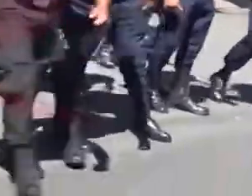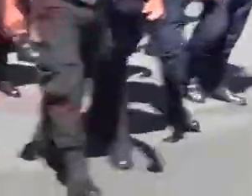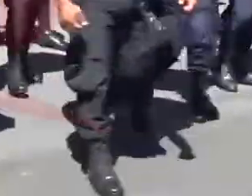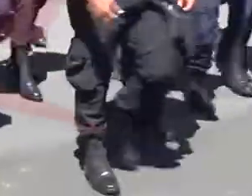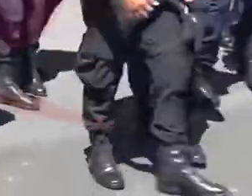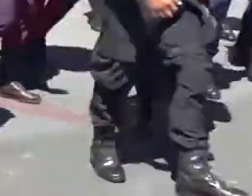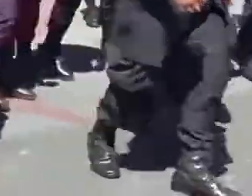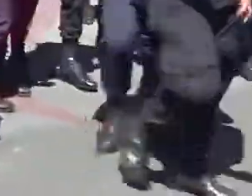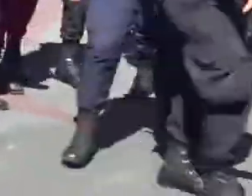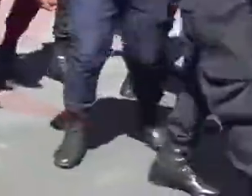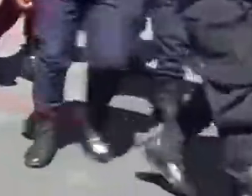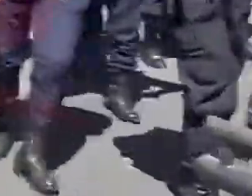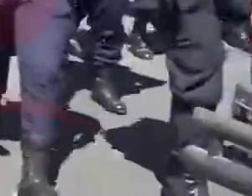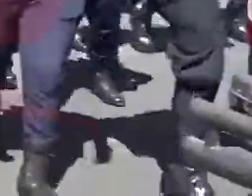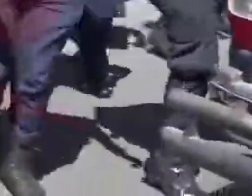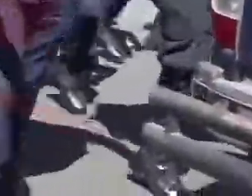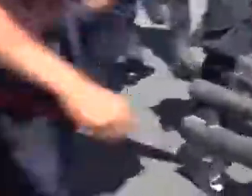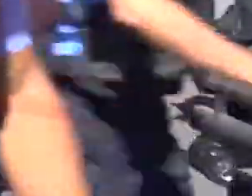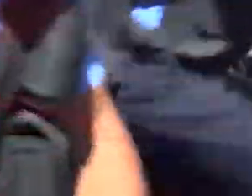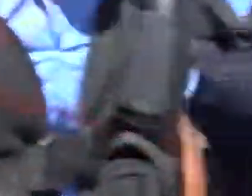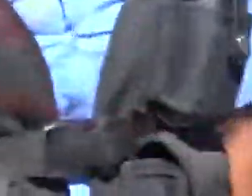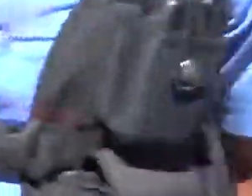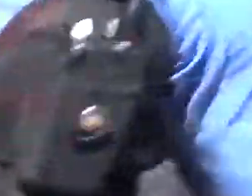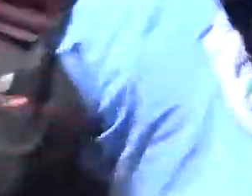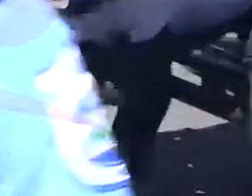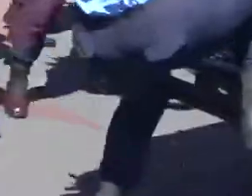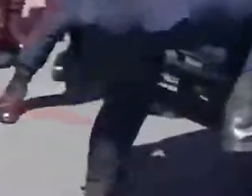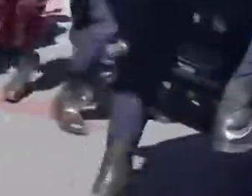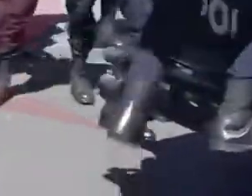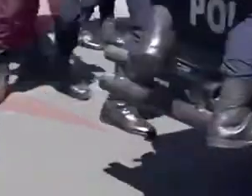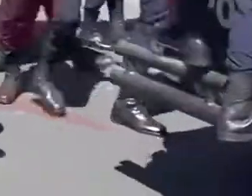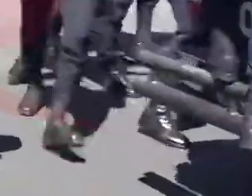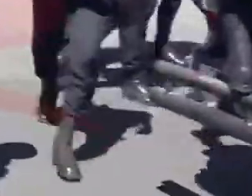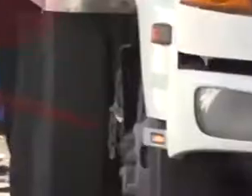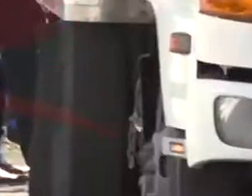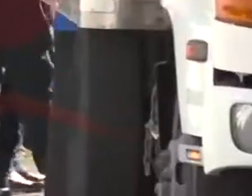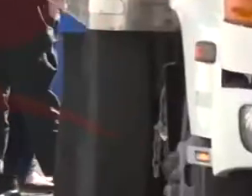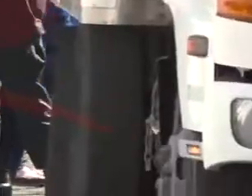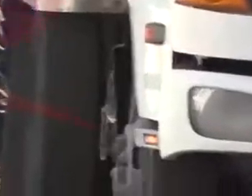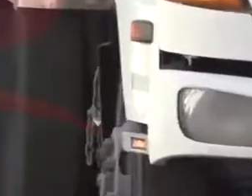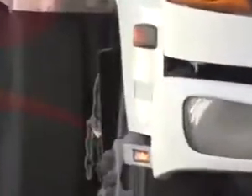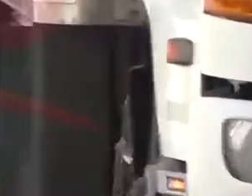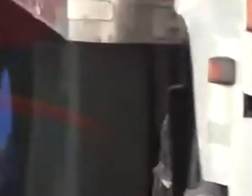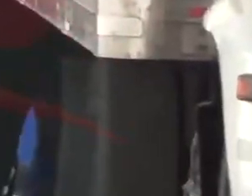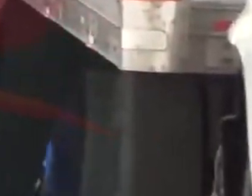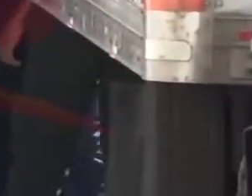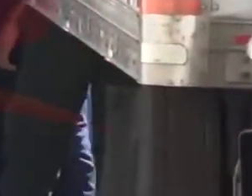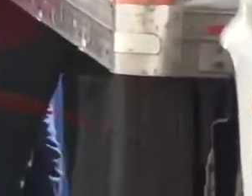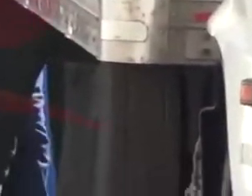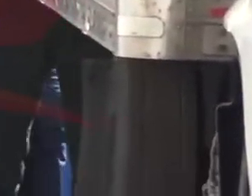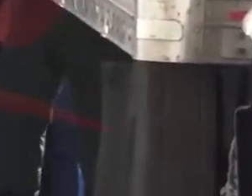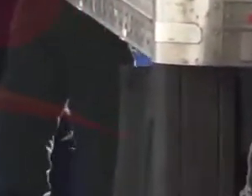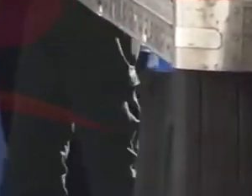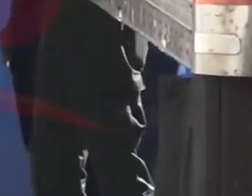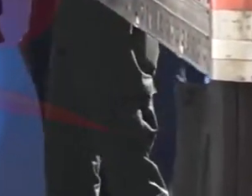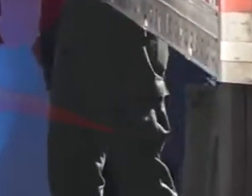La policía, al igual que las demás instituciones gubernamentales, se encuentran ultimando detalles para su participación de las